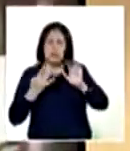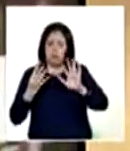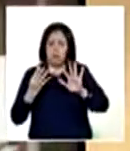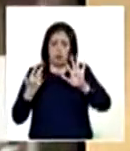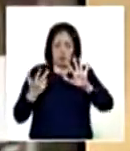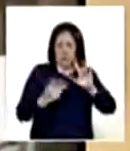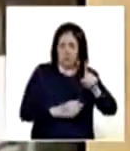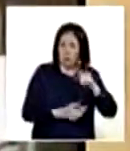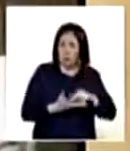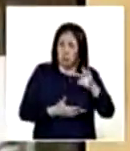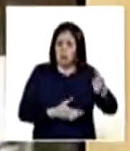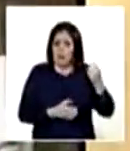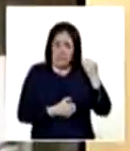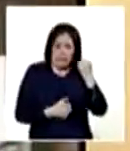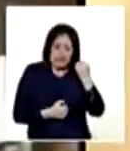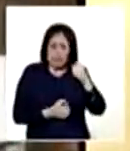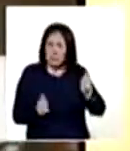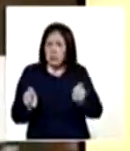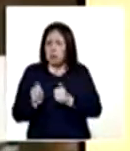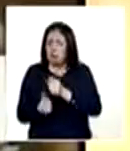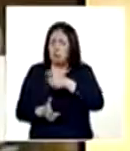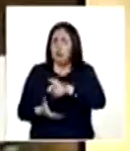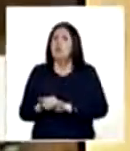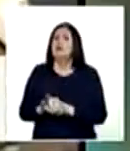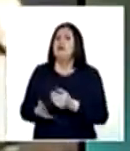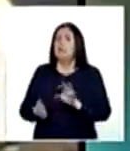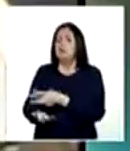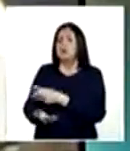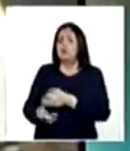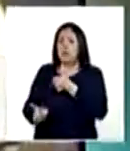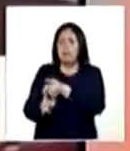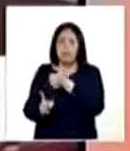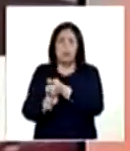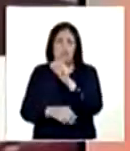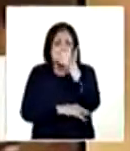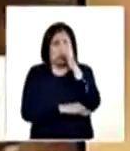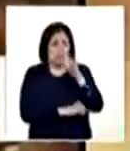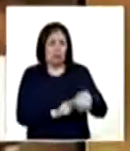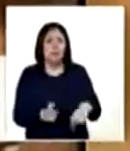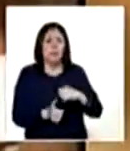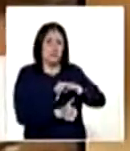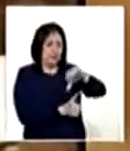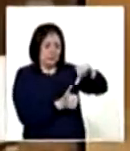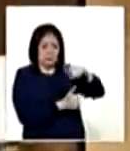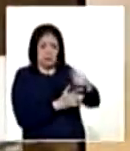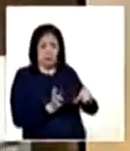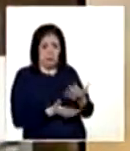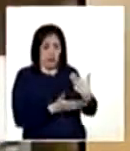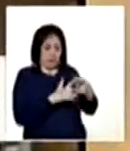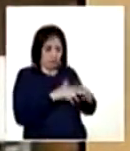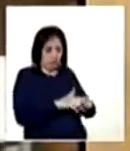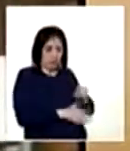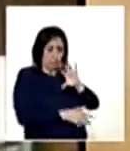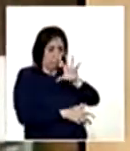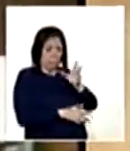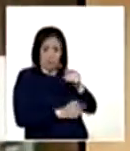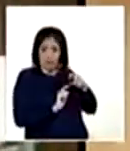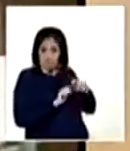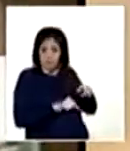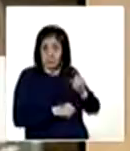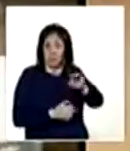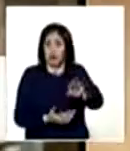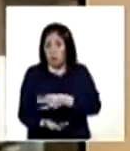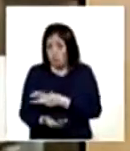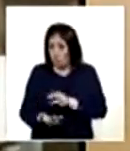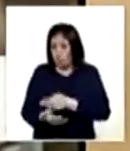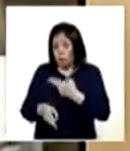que fusionó la salsa con la música folclórica colombiana y los ritmos caribeños de origen africano. A su música se le conoce como el